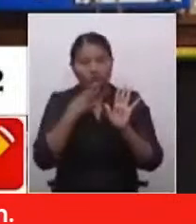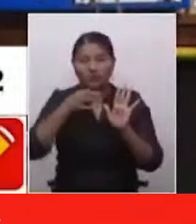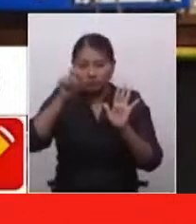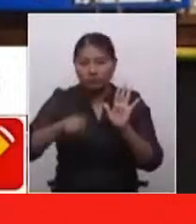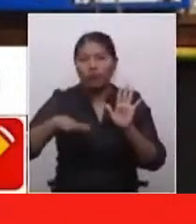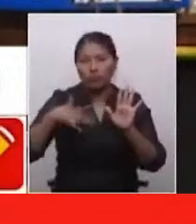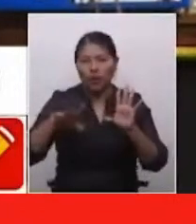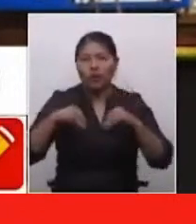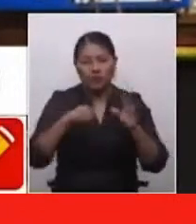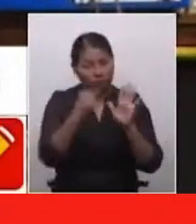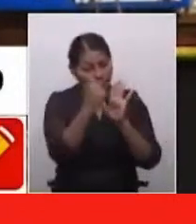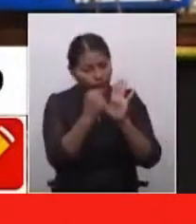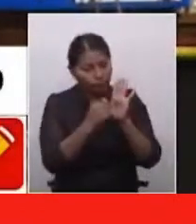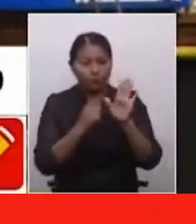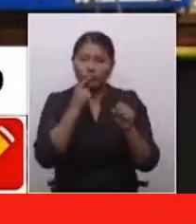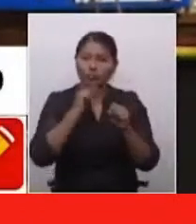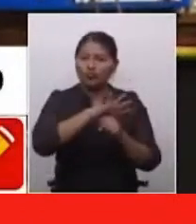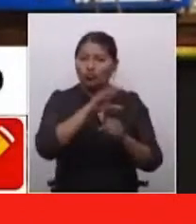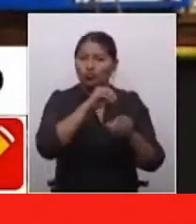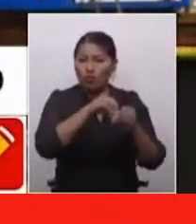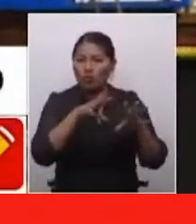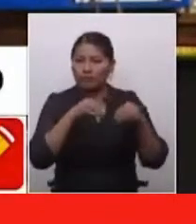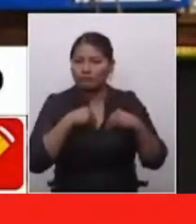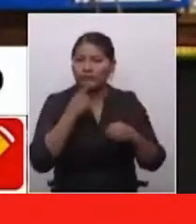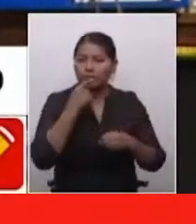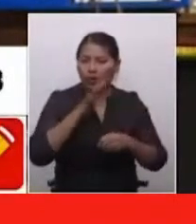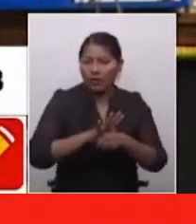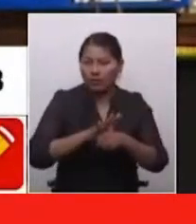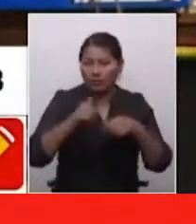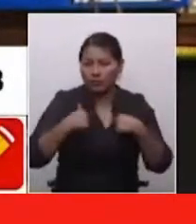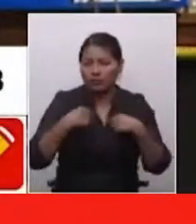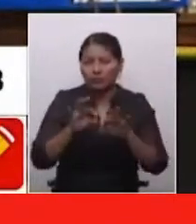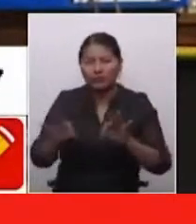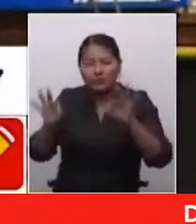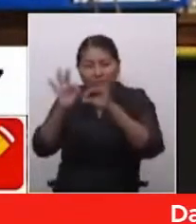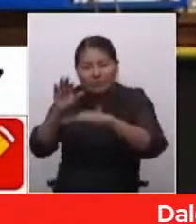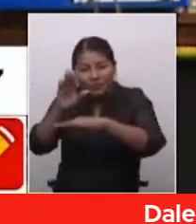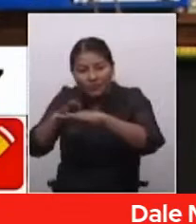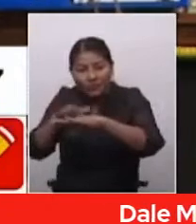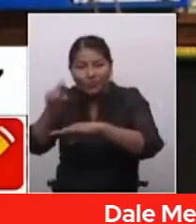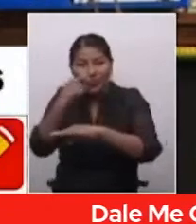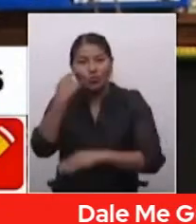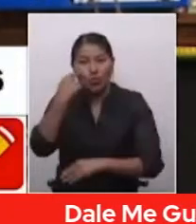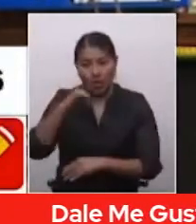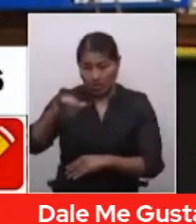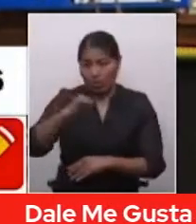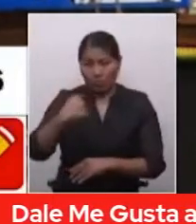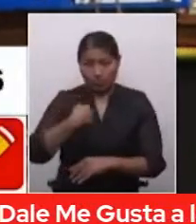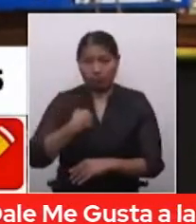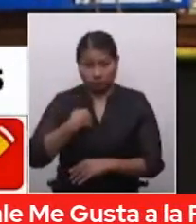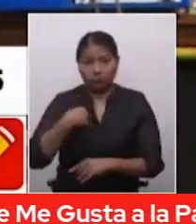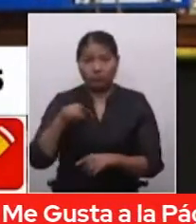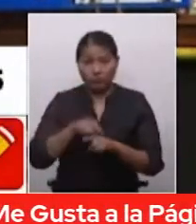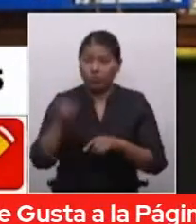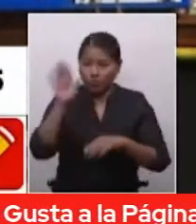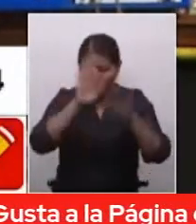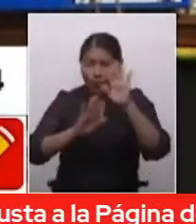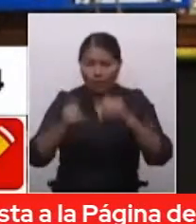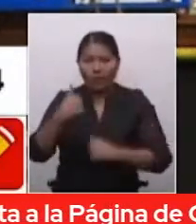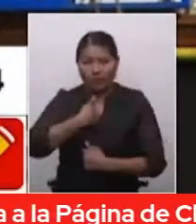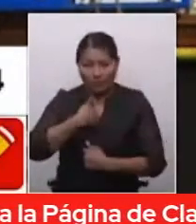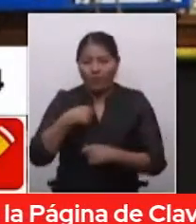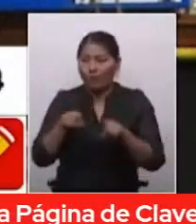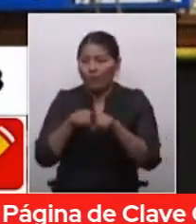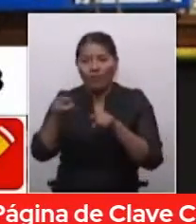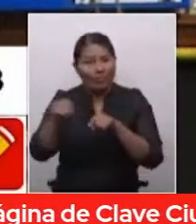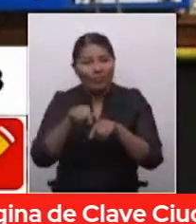gobierno. Nosotros vamos a cumplir lo que hemos prometido. Por eso es sumamente importante que tú sepas que yo soy como tú y que me preocupa tanto, tan